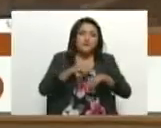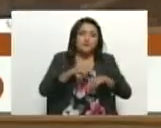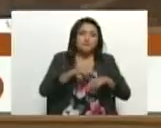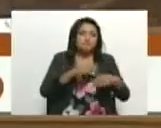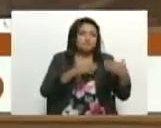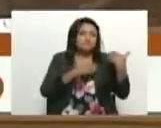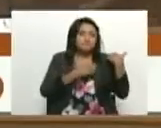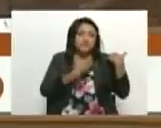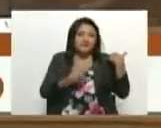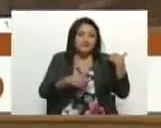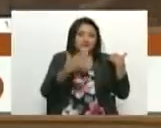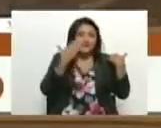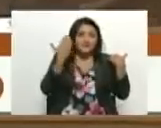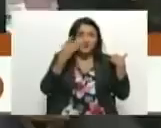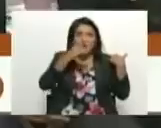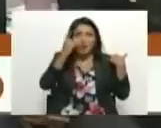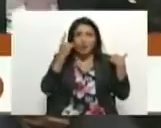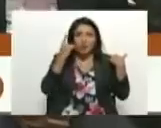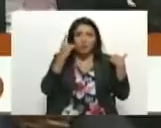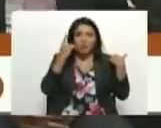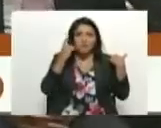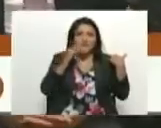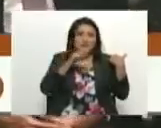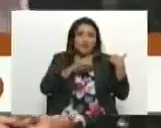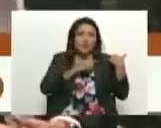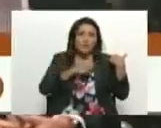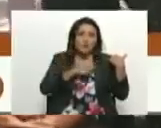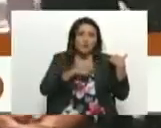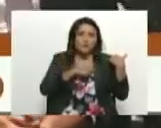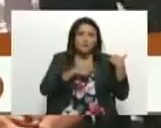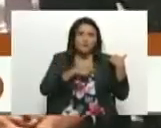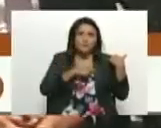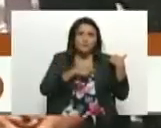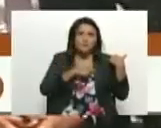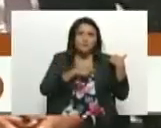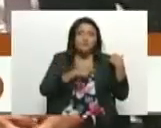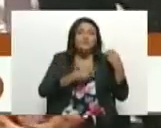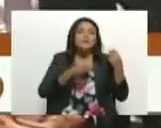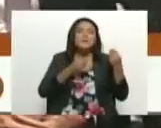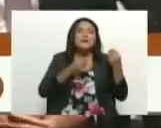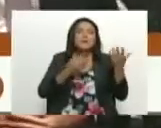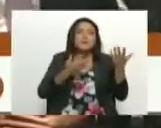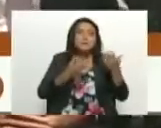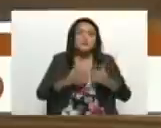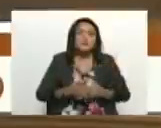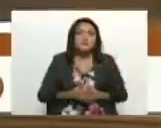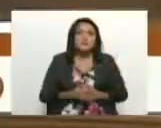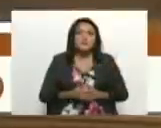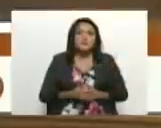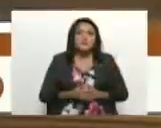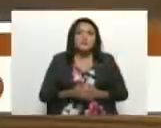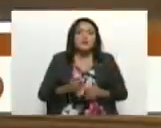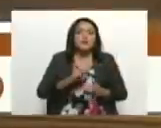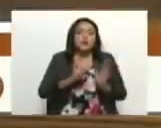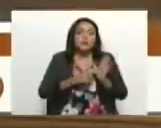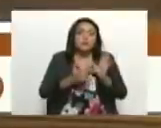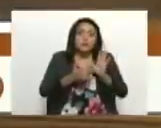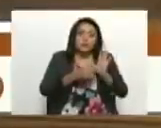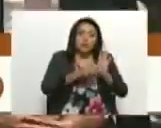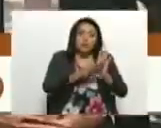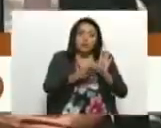el diputado Diosdado Cabello Rondón, para cumplir con lo que está establecido en esta